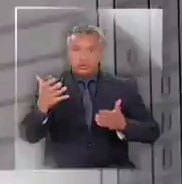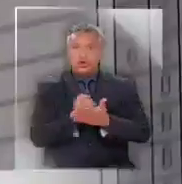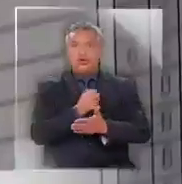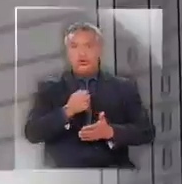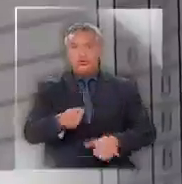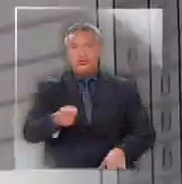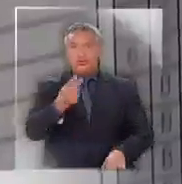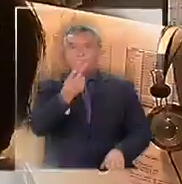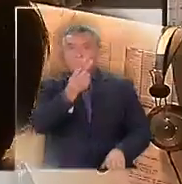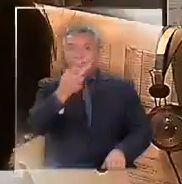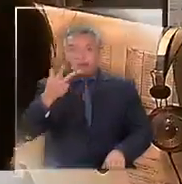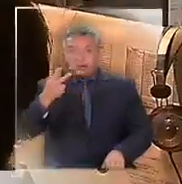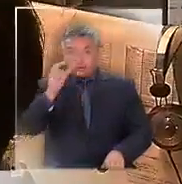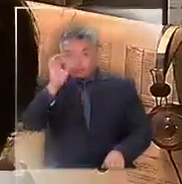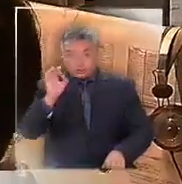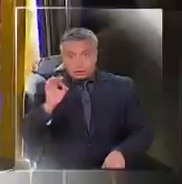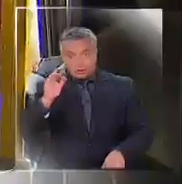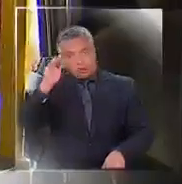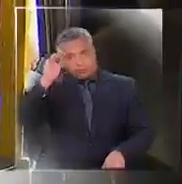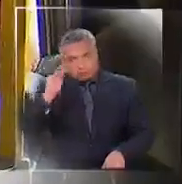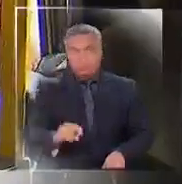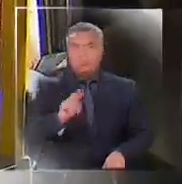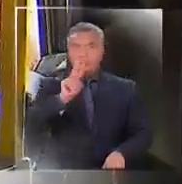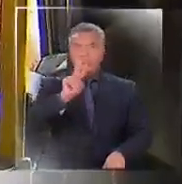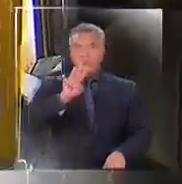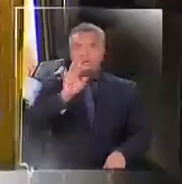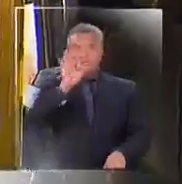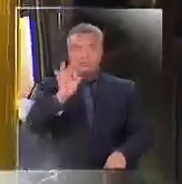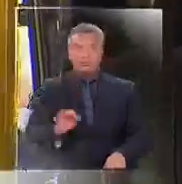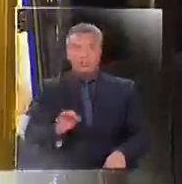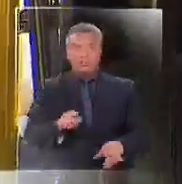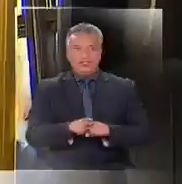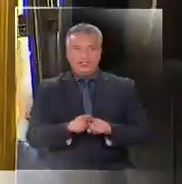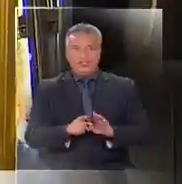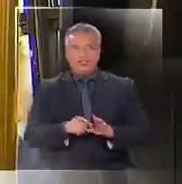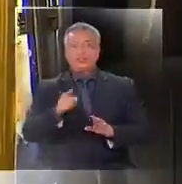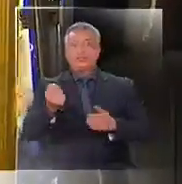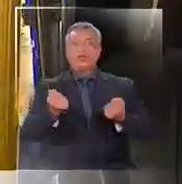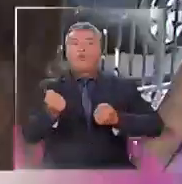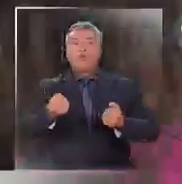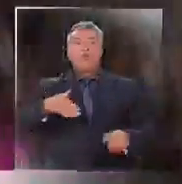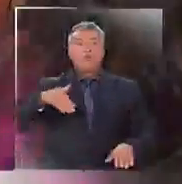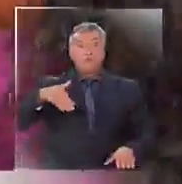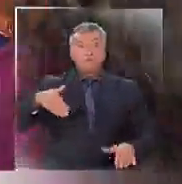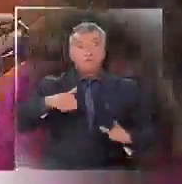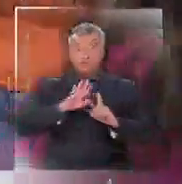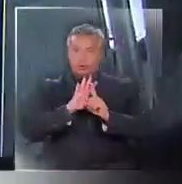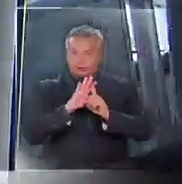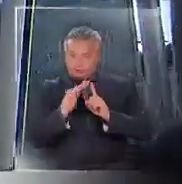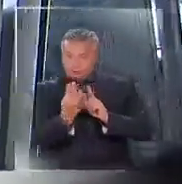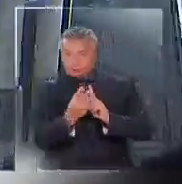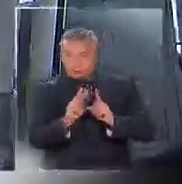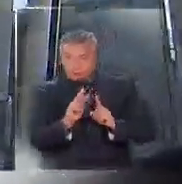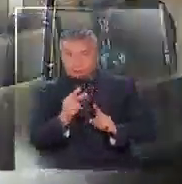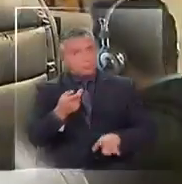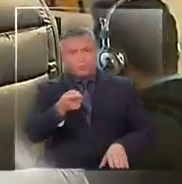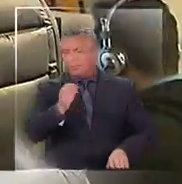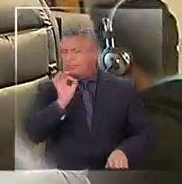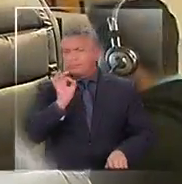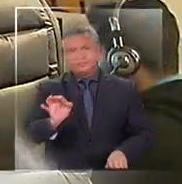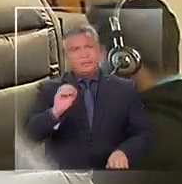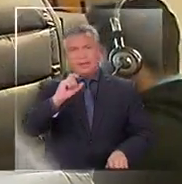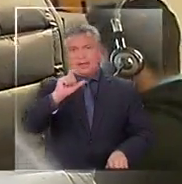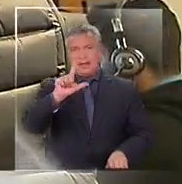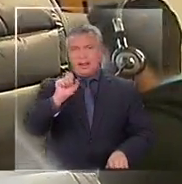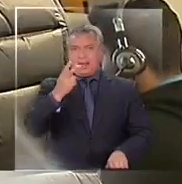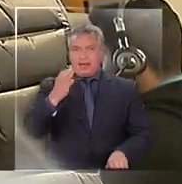de un 28% a un 24%. Aseguran que la implementación de buses con torniquetes y más zonas pagas ha sido clave. Aún